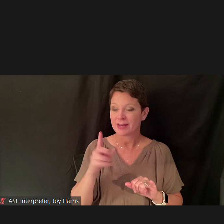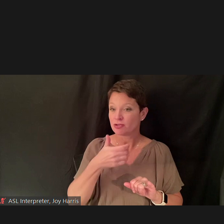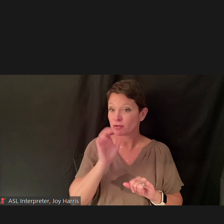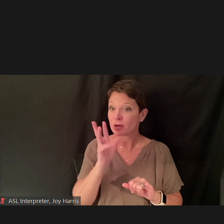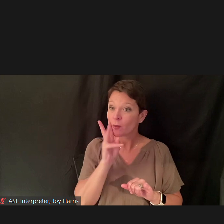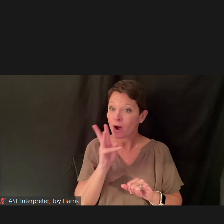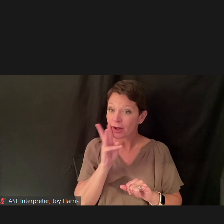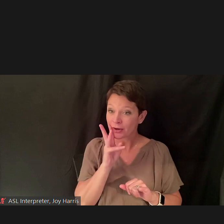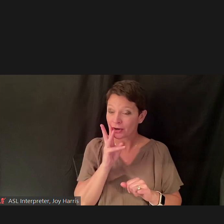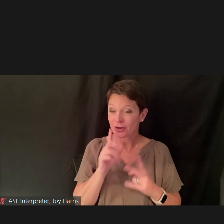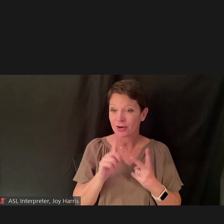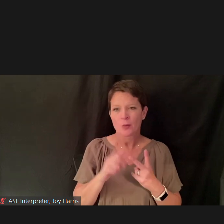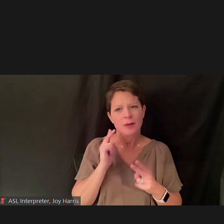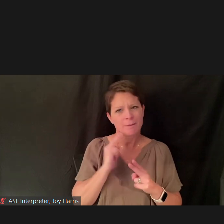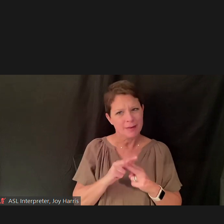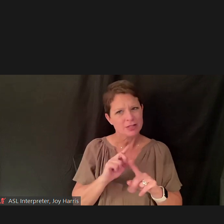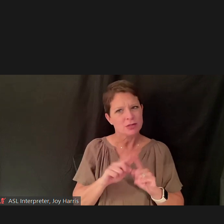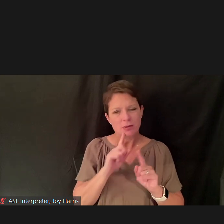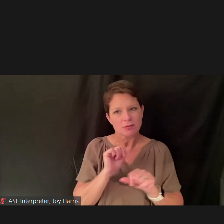Manténgase hidratado.